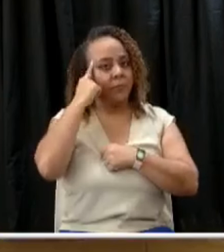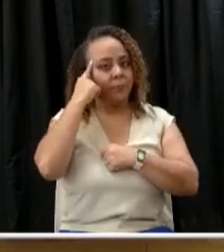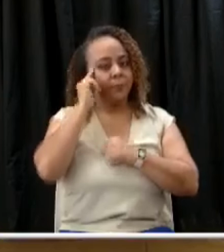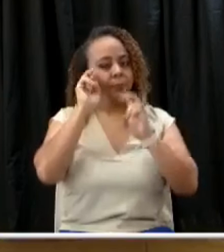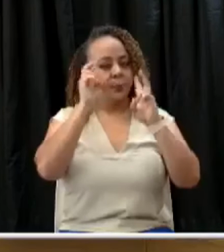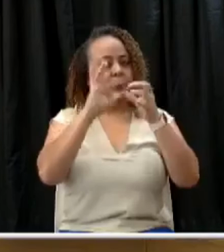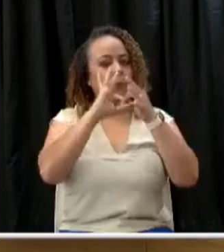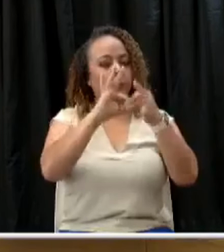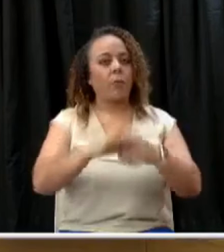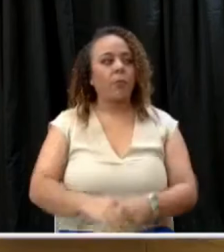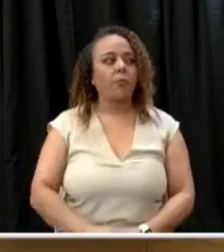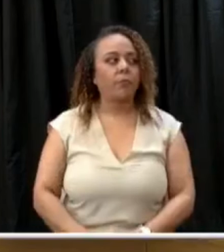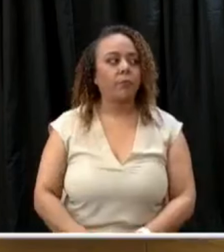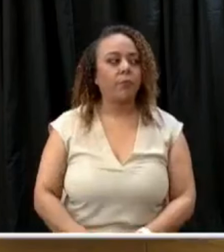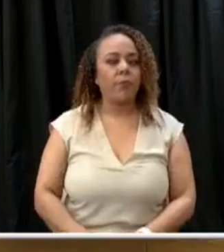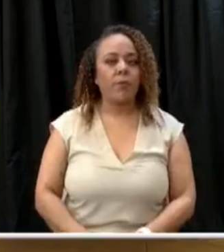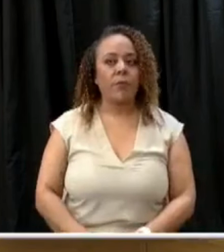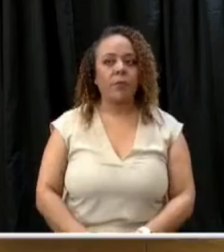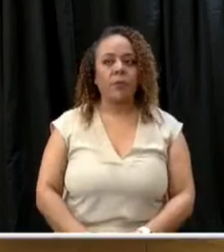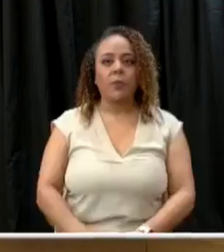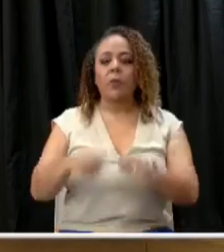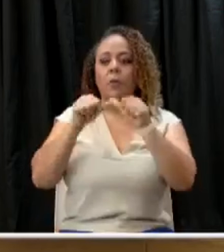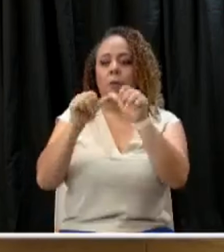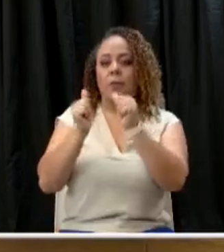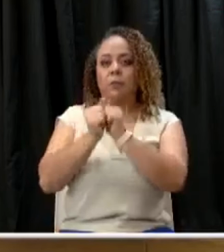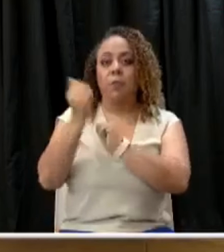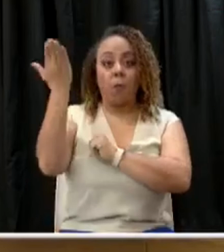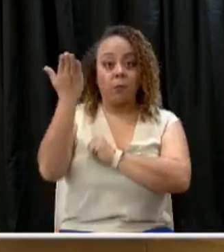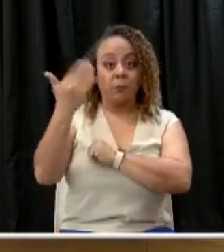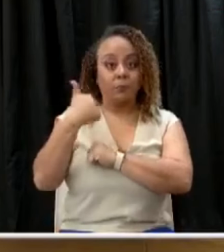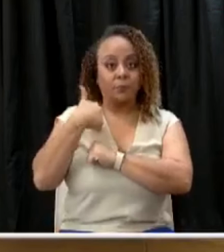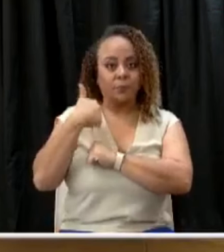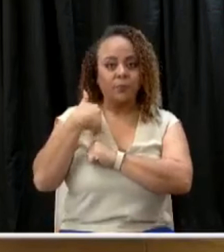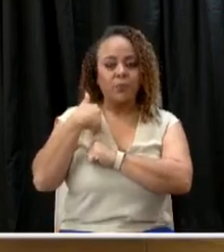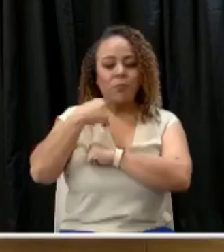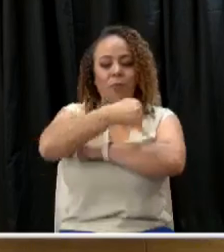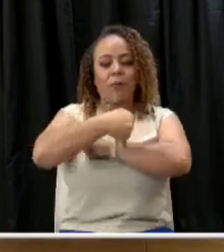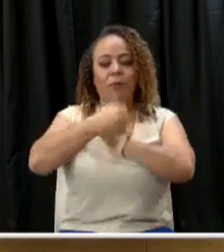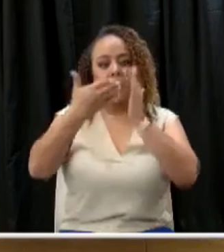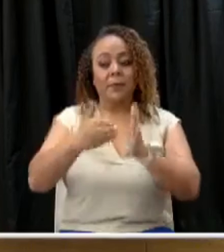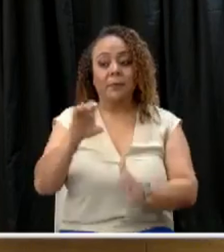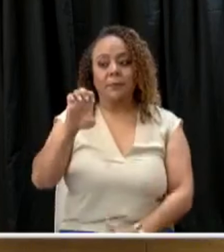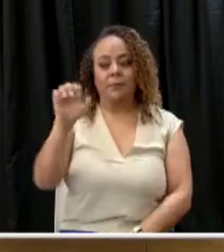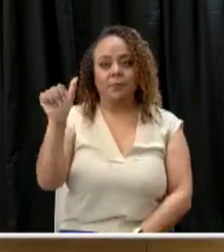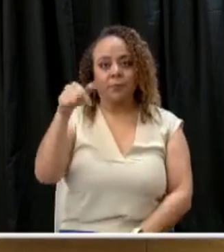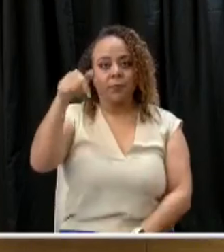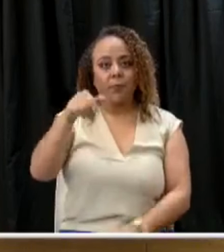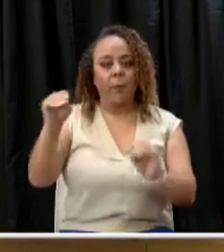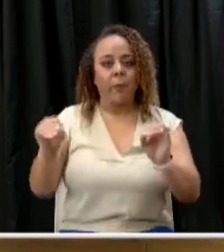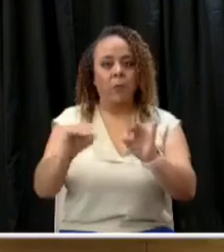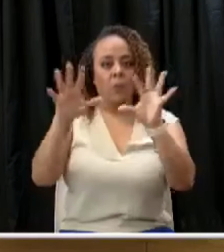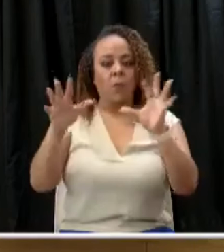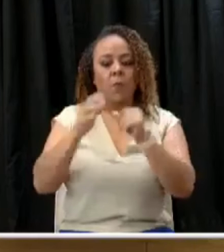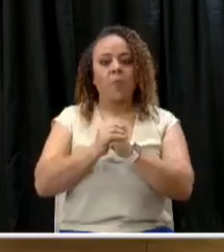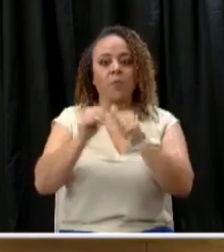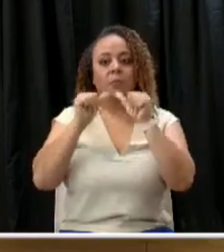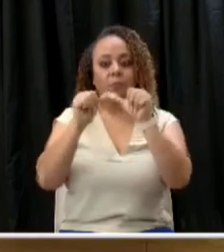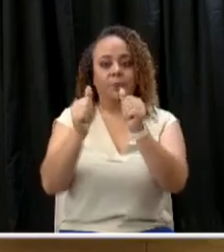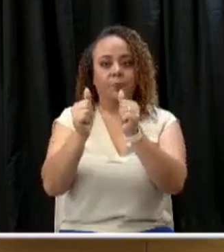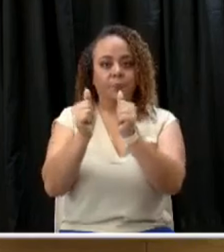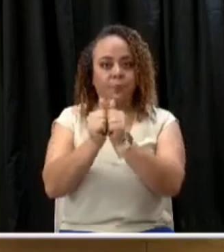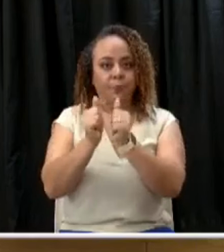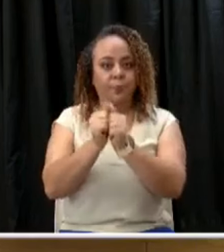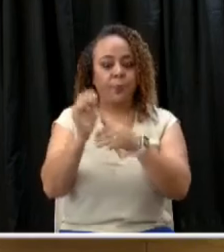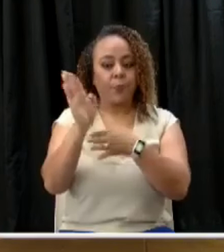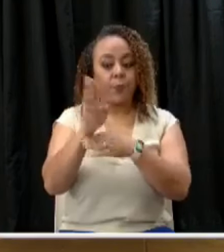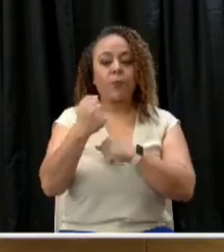este tema. Continuamos con la exposición que nos trae el ingeniero Esteban Arias en esta mañana. Y siguiendo con las